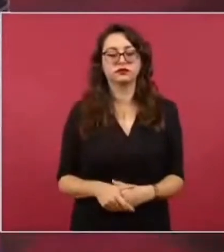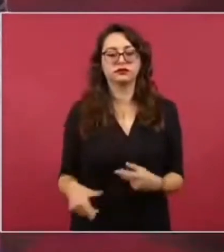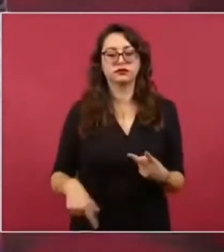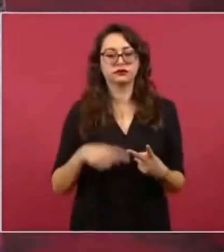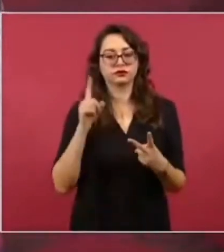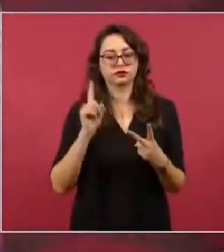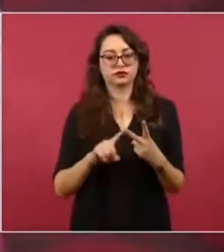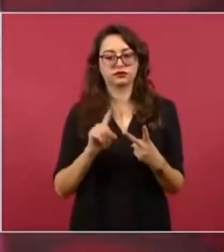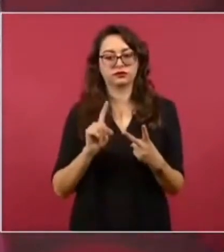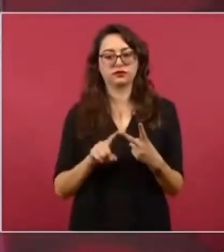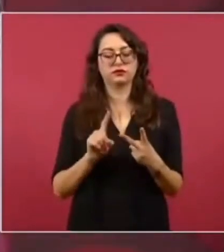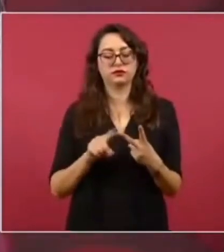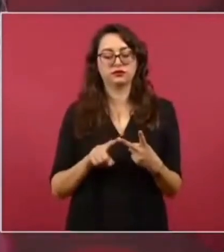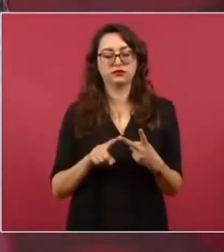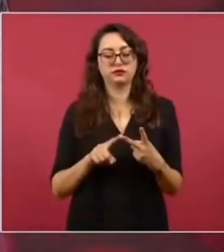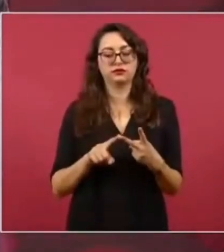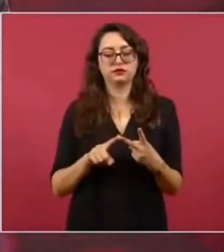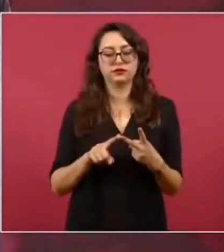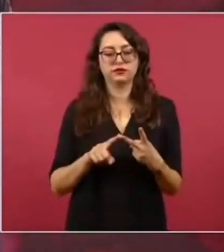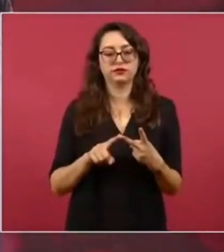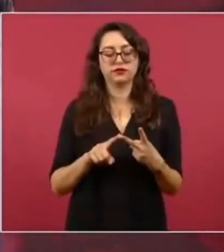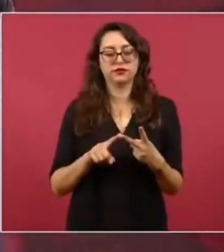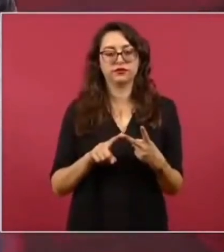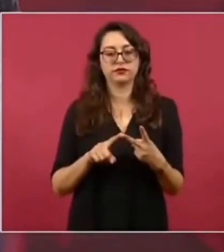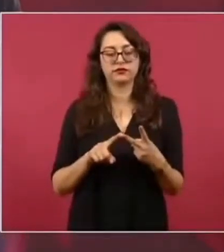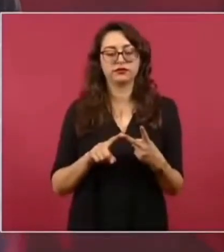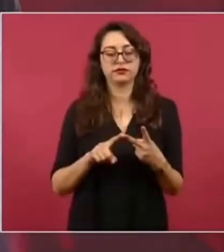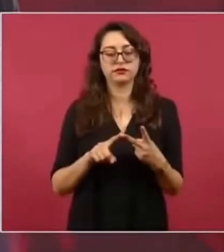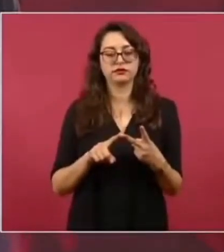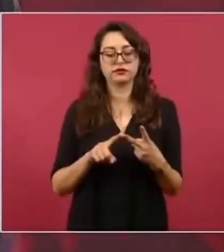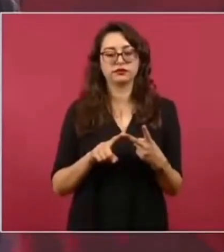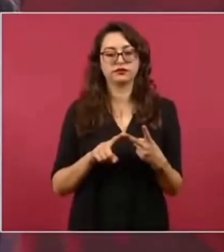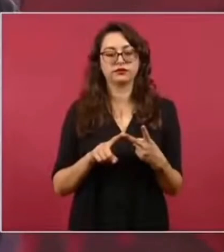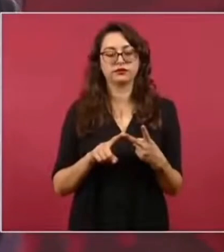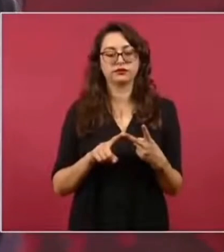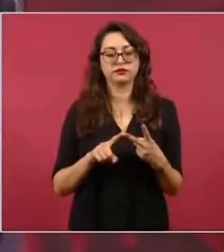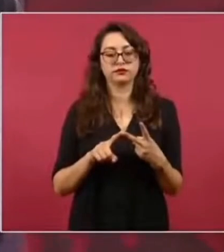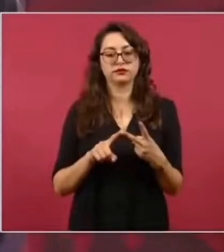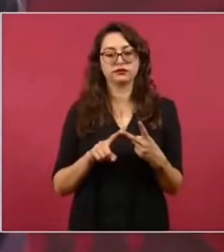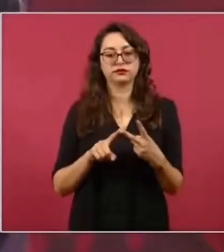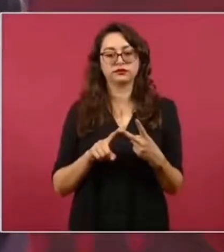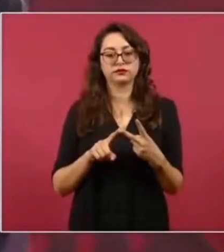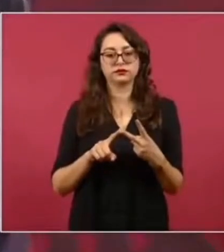Vamos también a seguir analizando